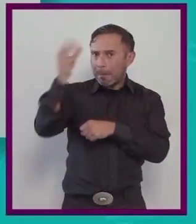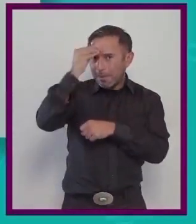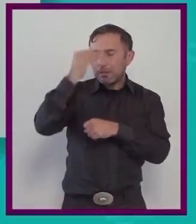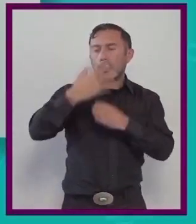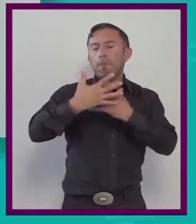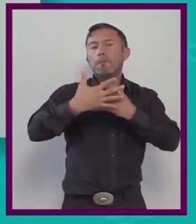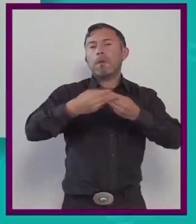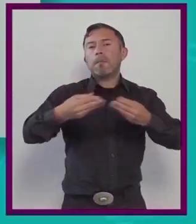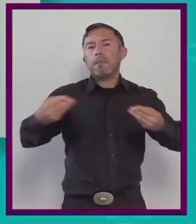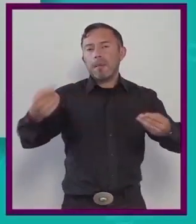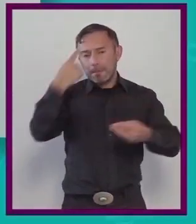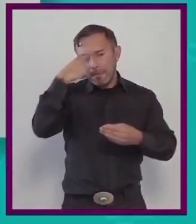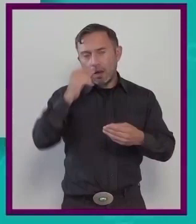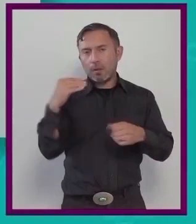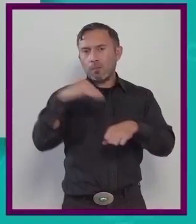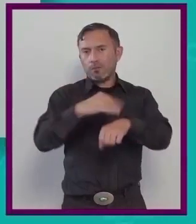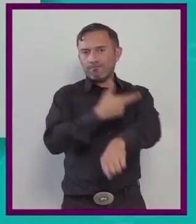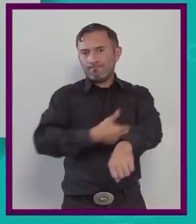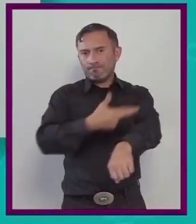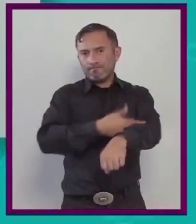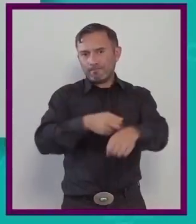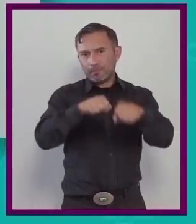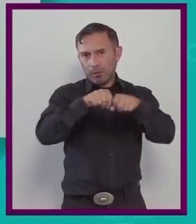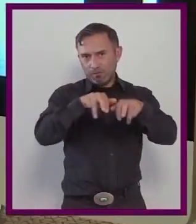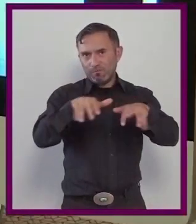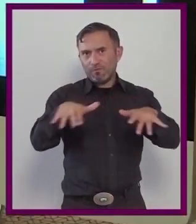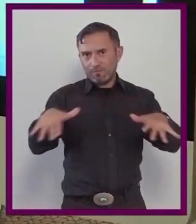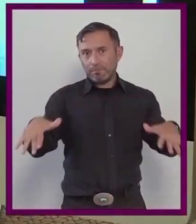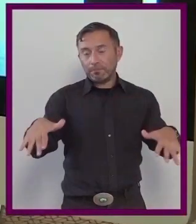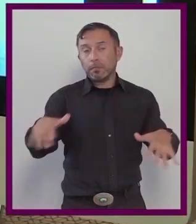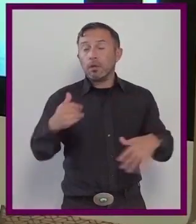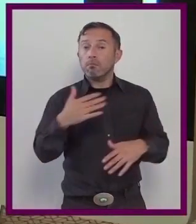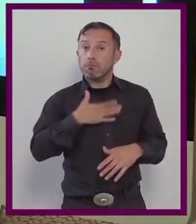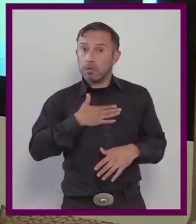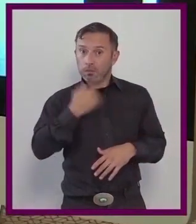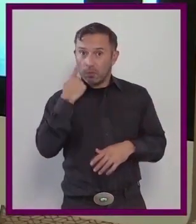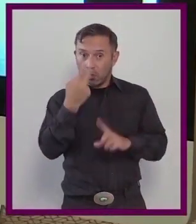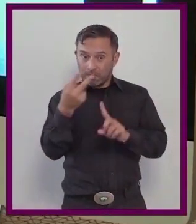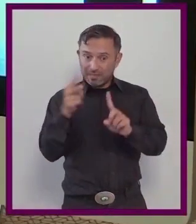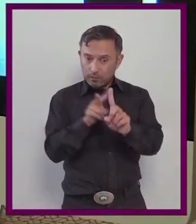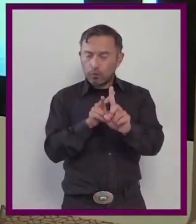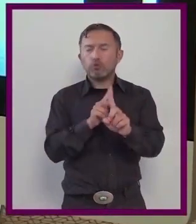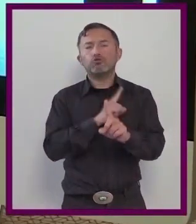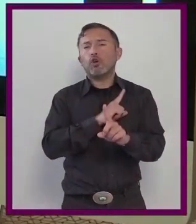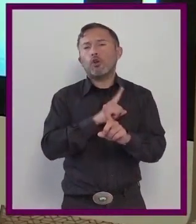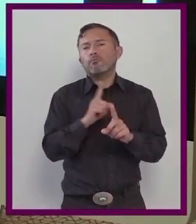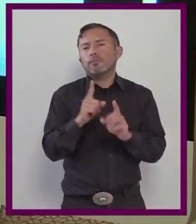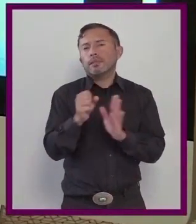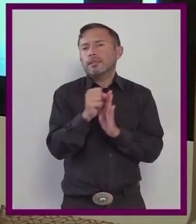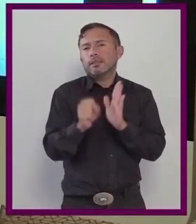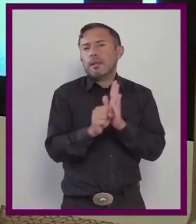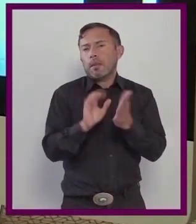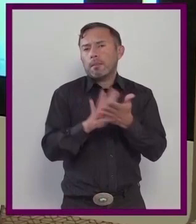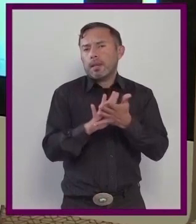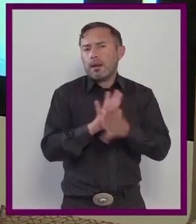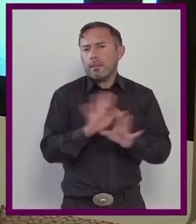debía trabajar dentro del marco legal para su implementación. Y a su vez, desde mi perspectiva, ya solo hay que